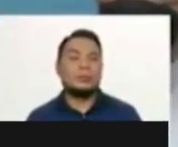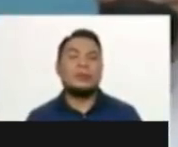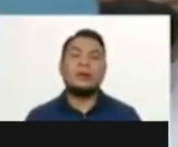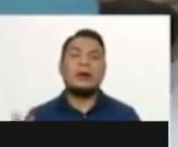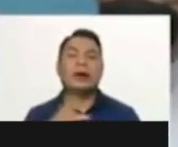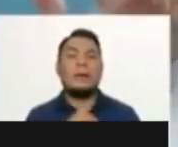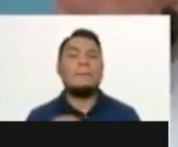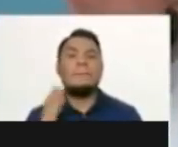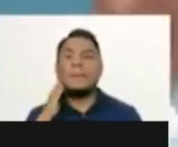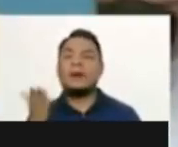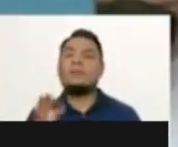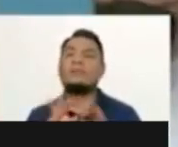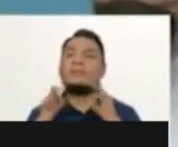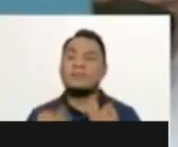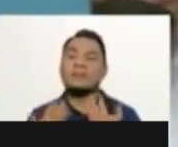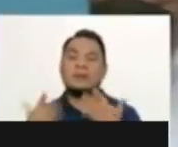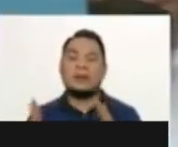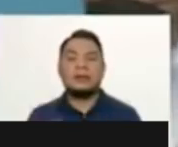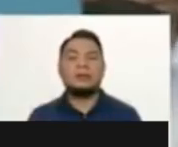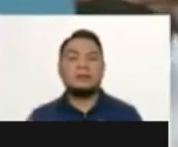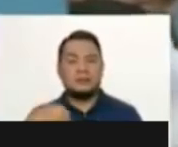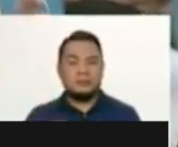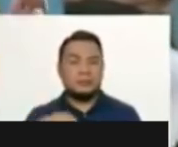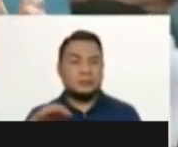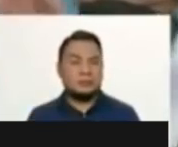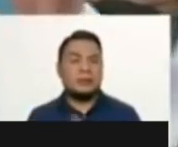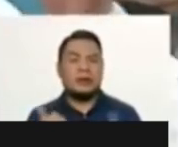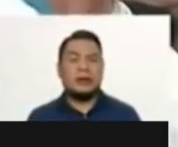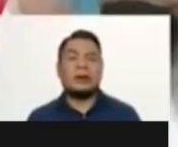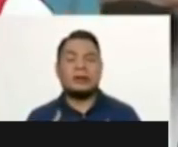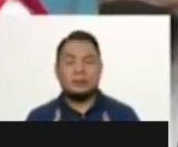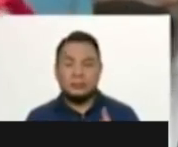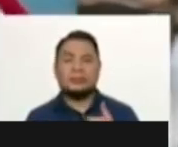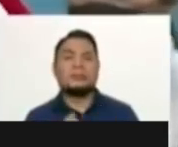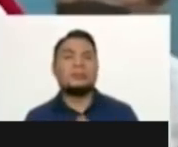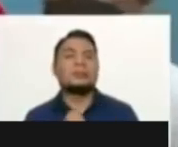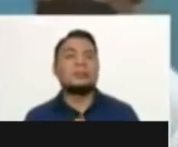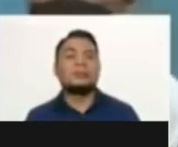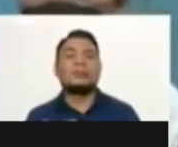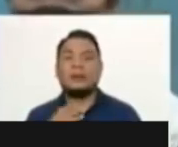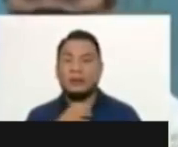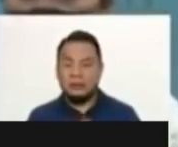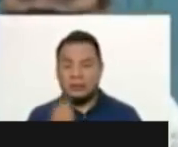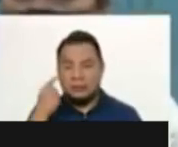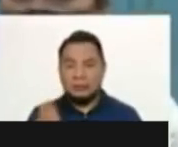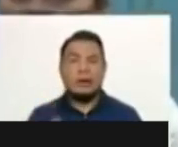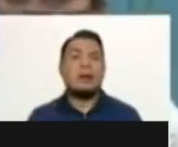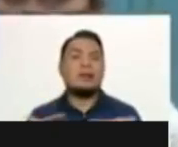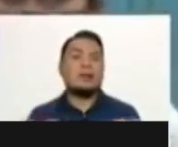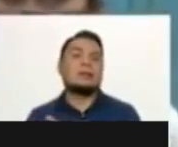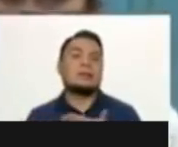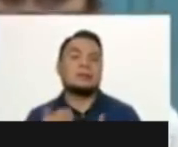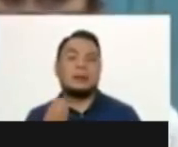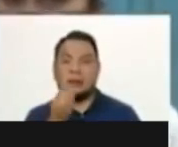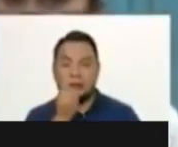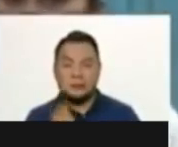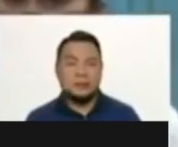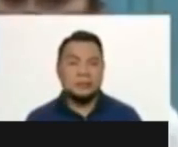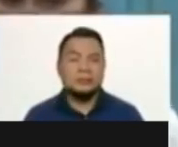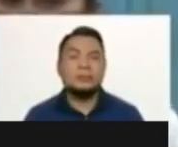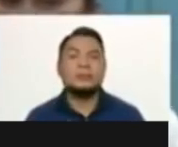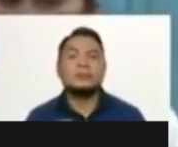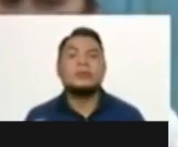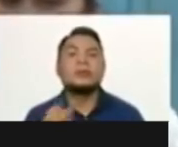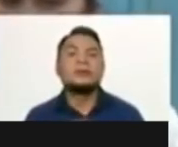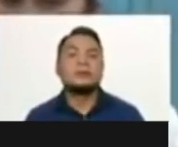todas las madres de familia que se integran diariamente y se sacrifican para dar los alimentos de